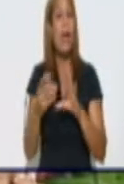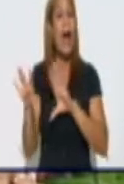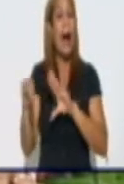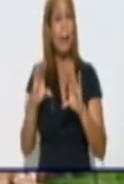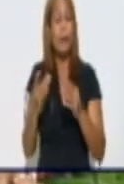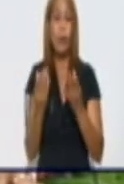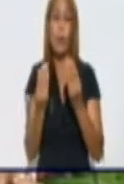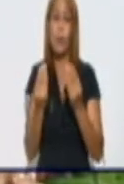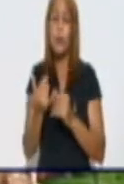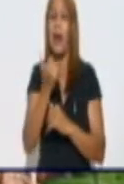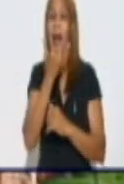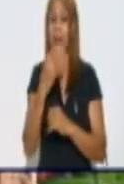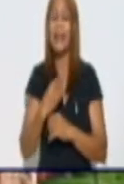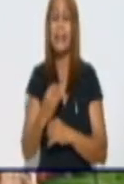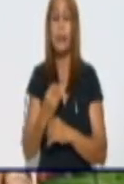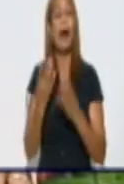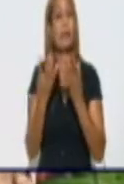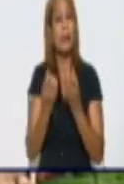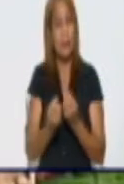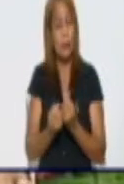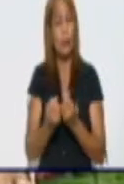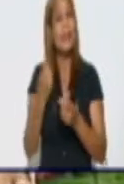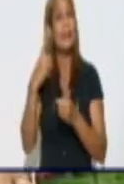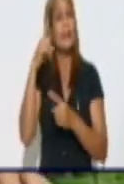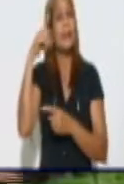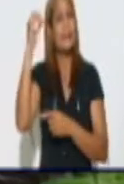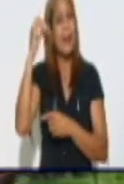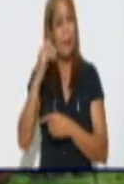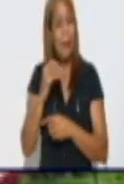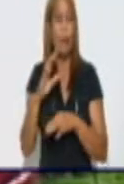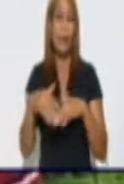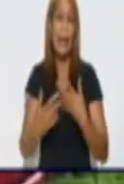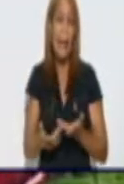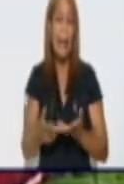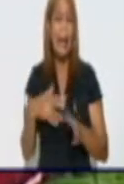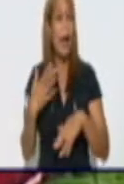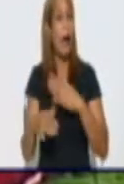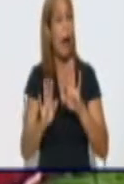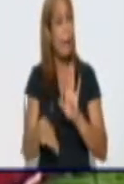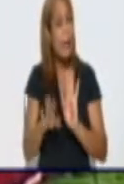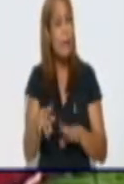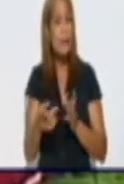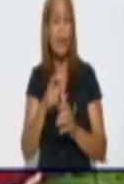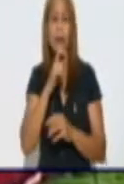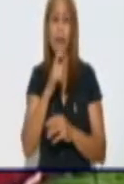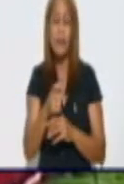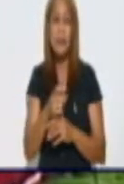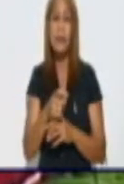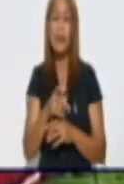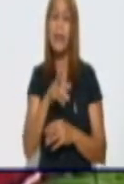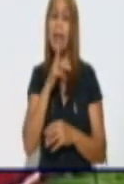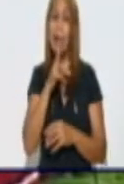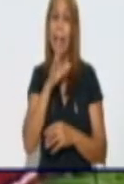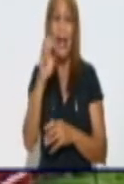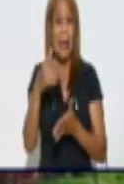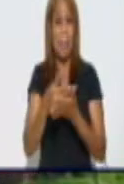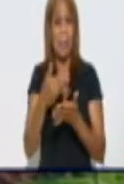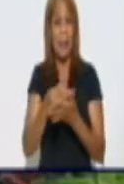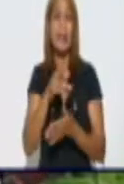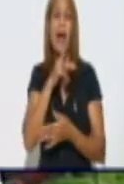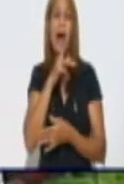arriba. Sabemos que es difícil porque además acueducto y alcantarillado tiene que lidiar con la afectación